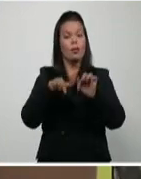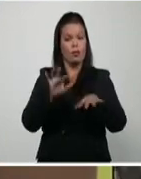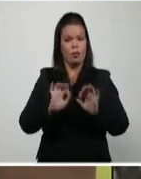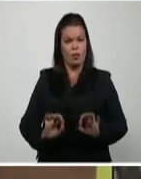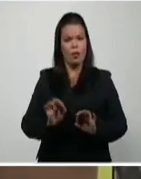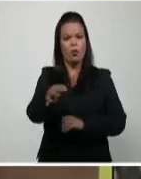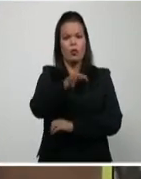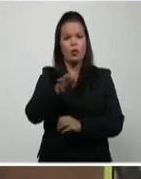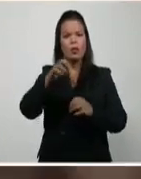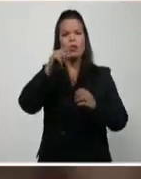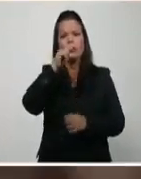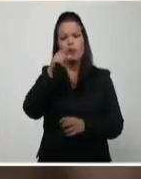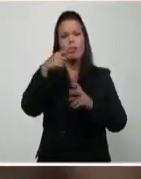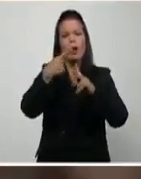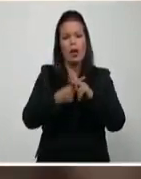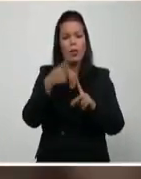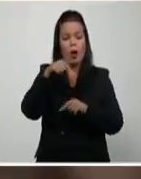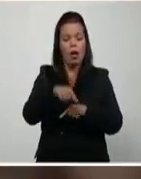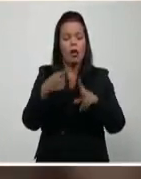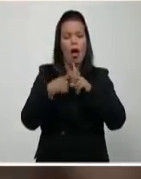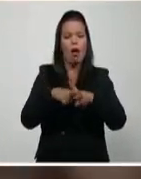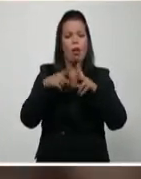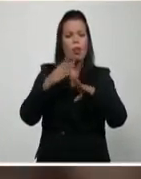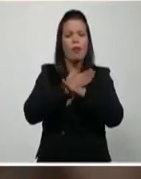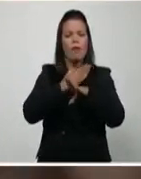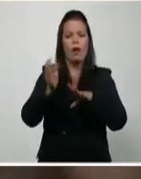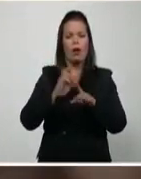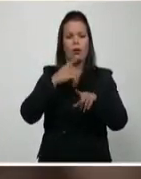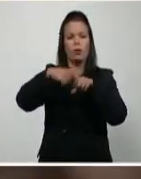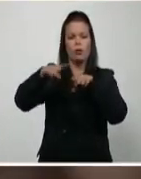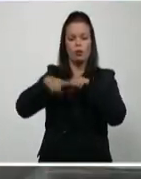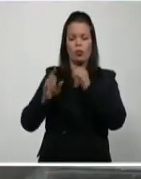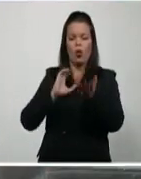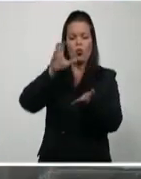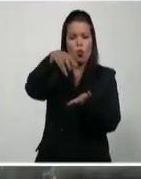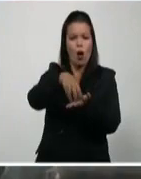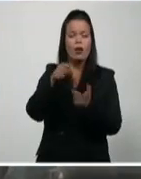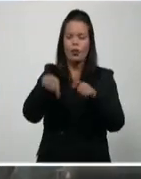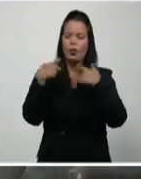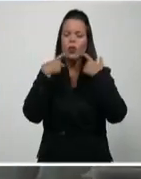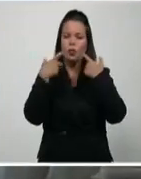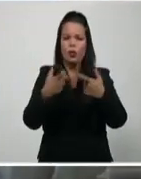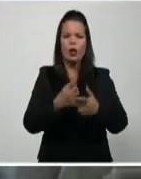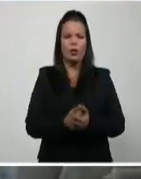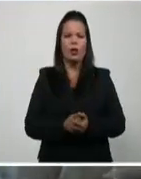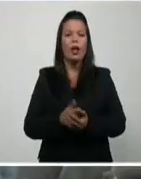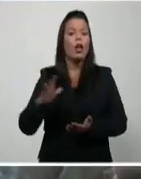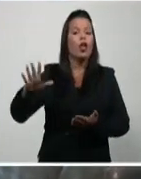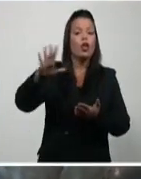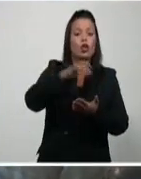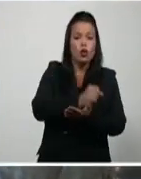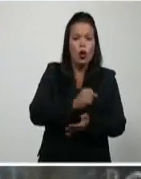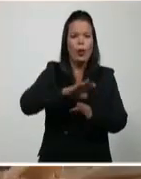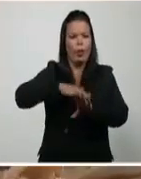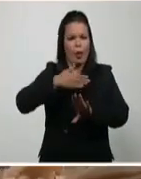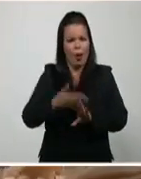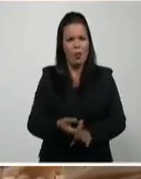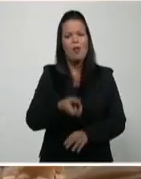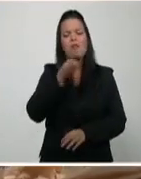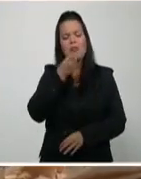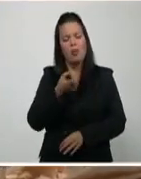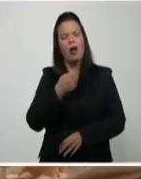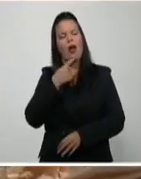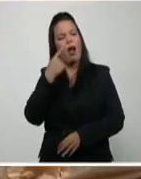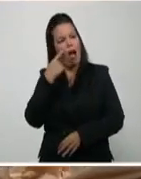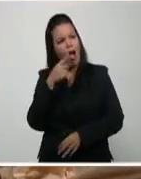podrán recobrar su lozanía de antaño. La añeja urbe, su gente y Cuba toda podrán entonces agradecer el legado patrimonial de